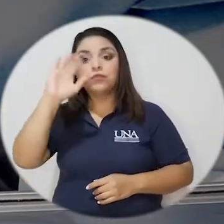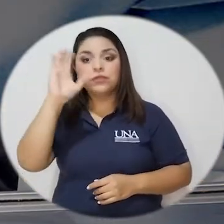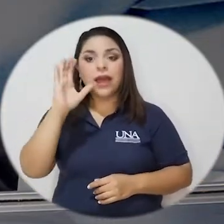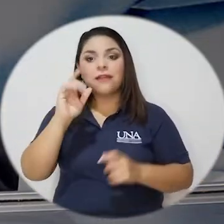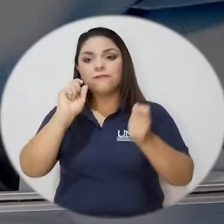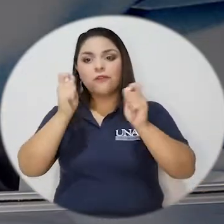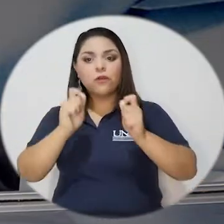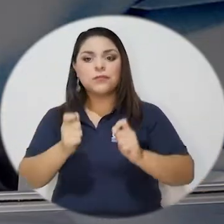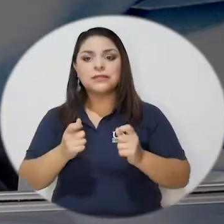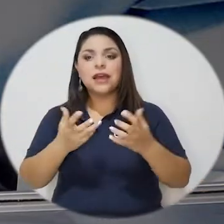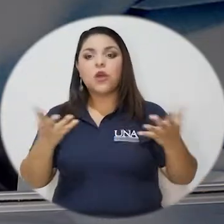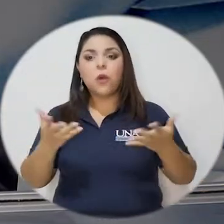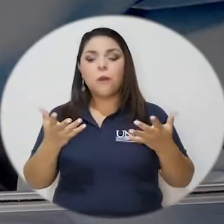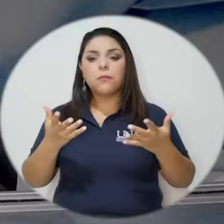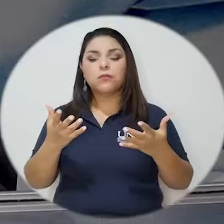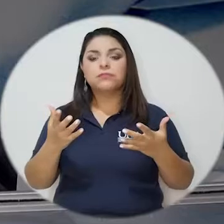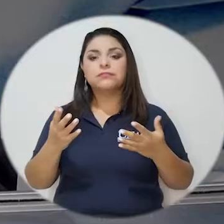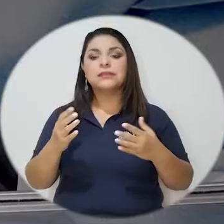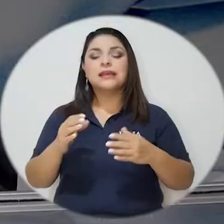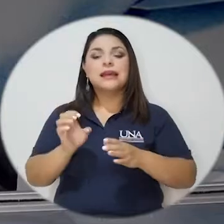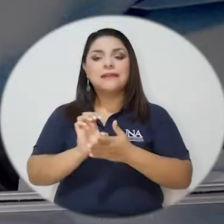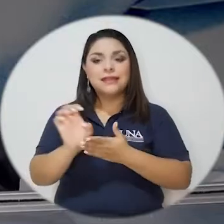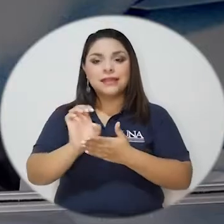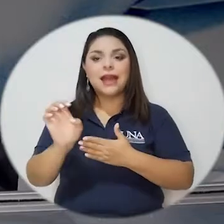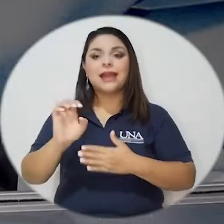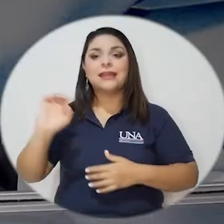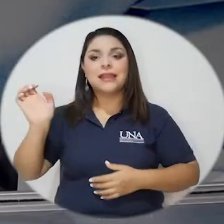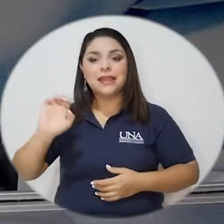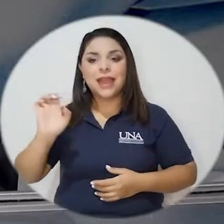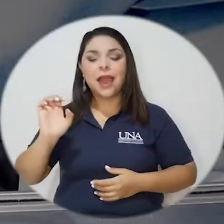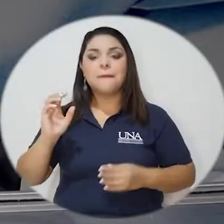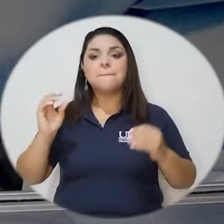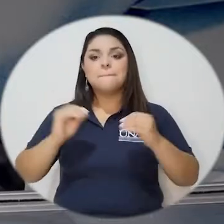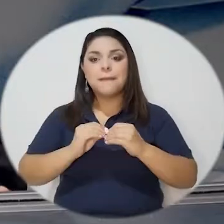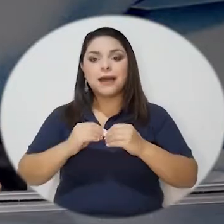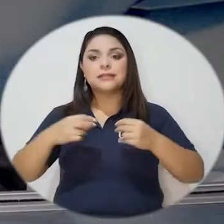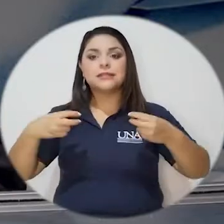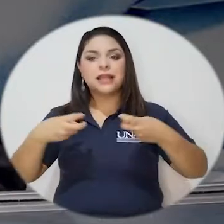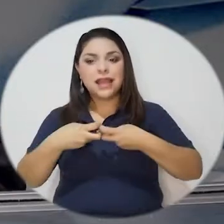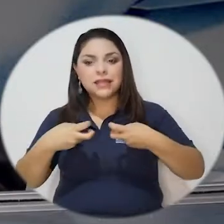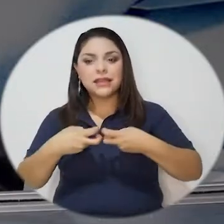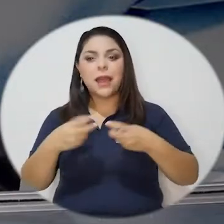formas de generación de energía más eléctricas, más